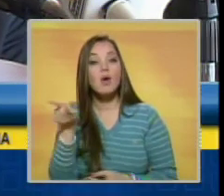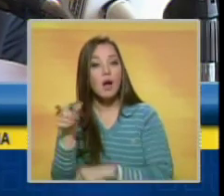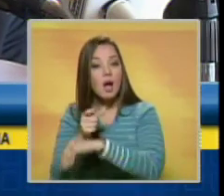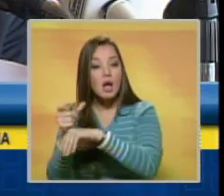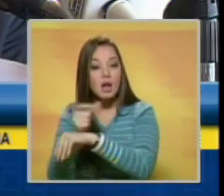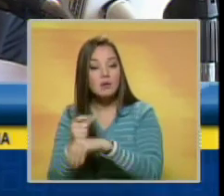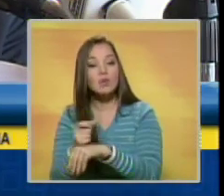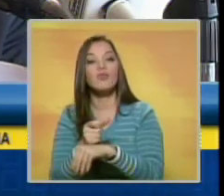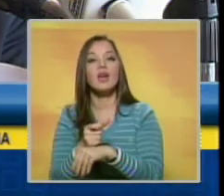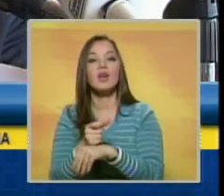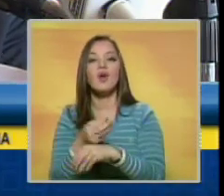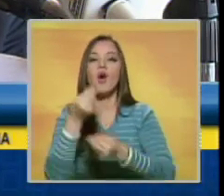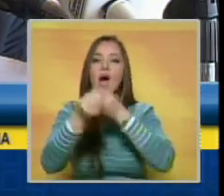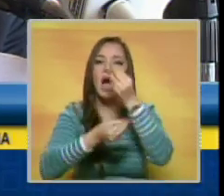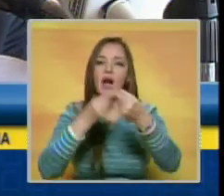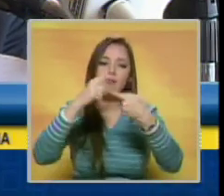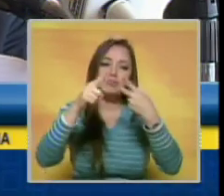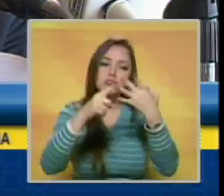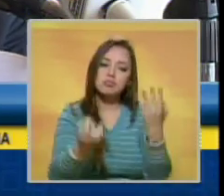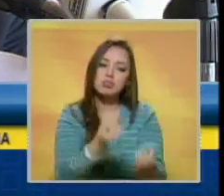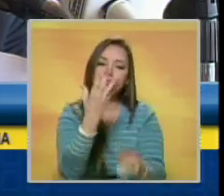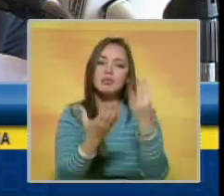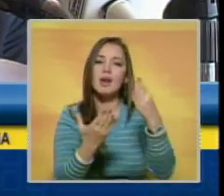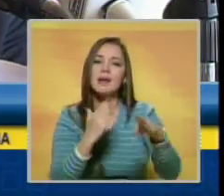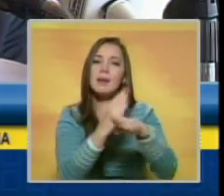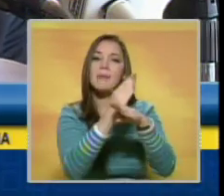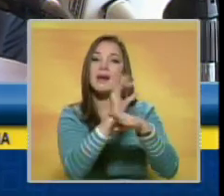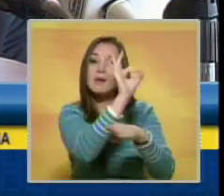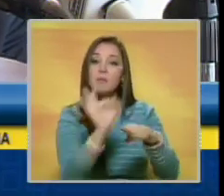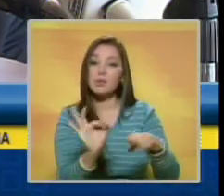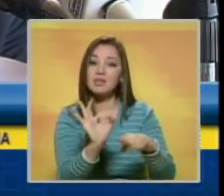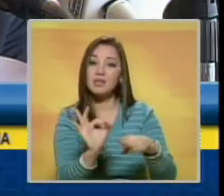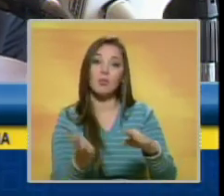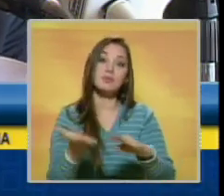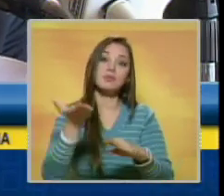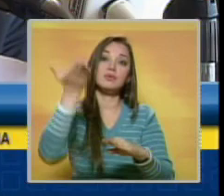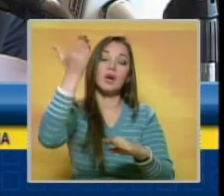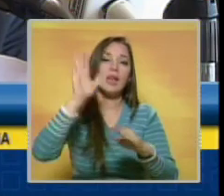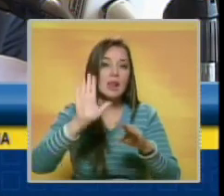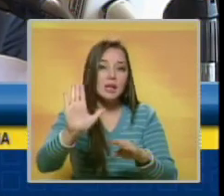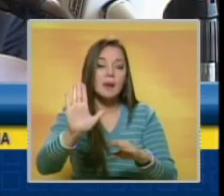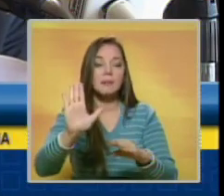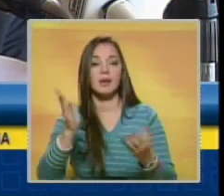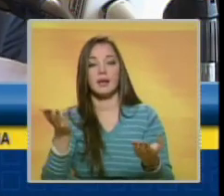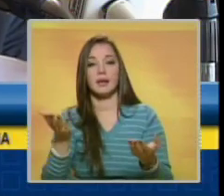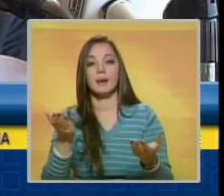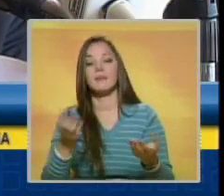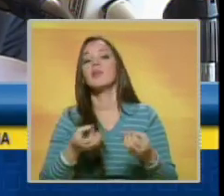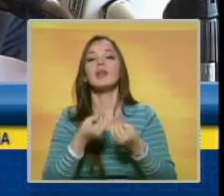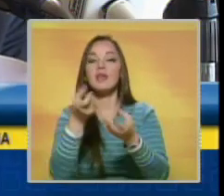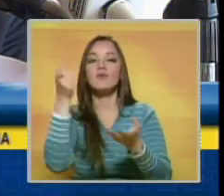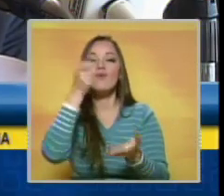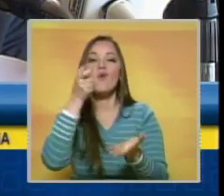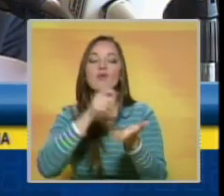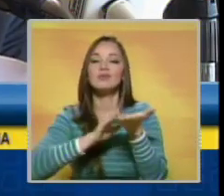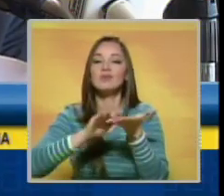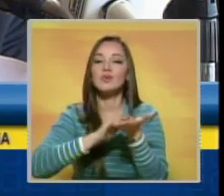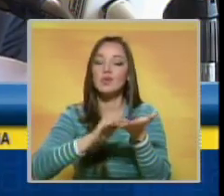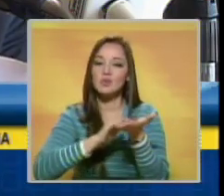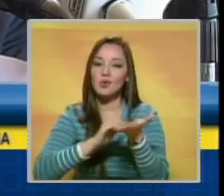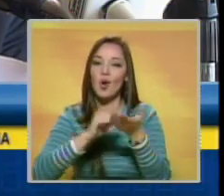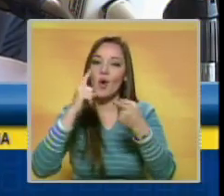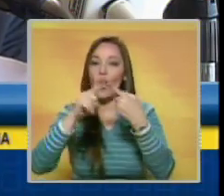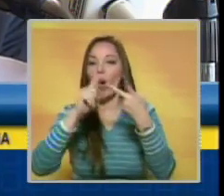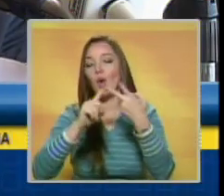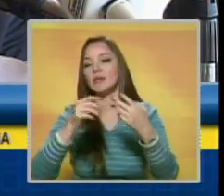a la producción, detengan la inflación y solucionen el desabastecimiento y la carestía de los artículos de